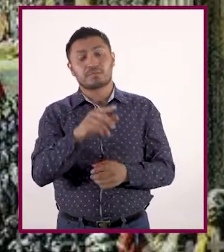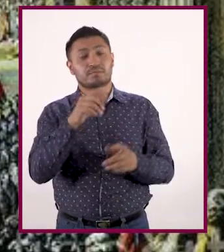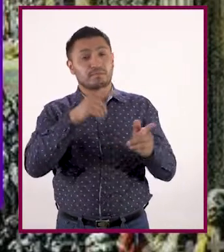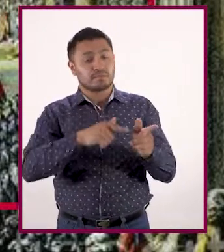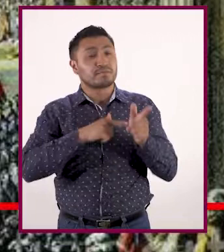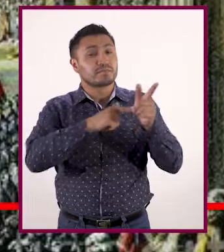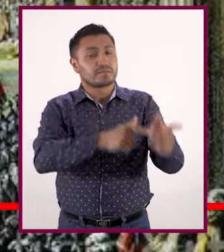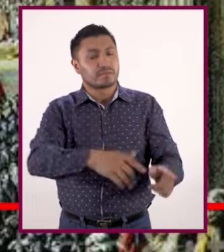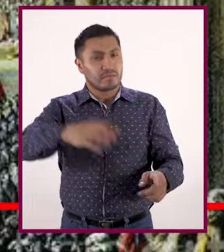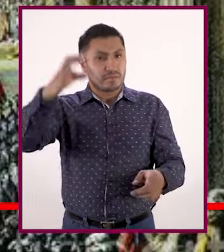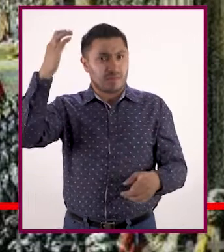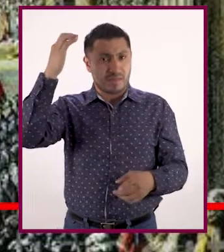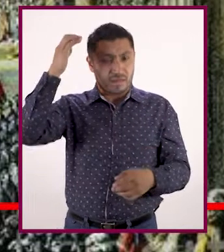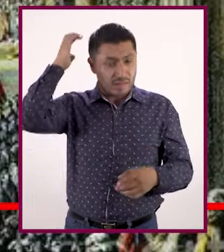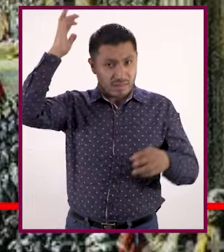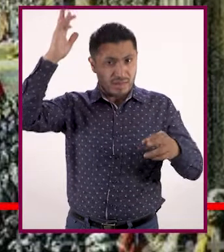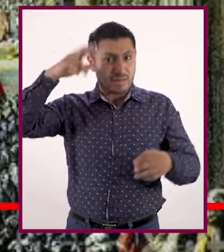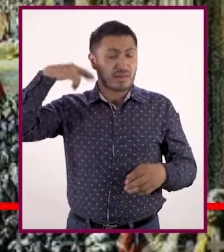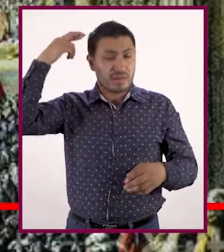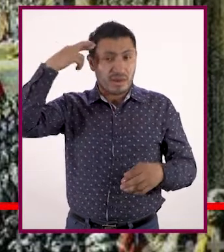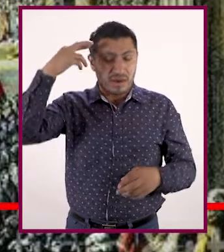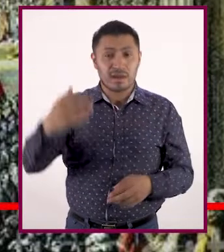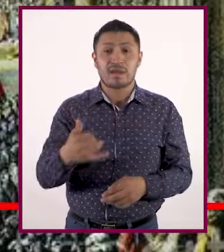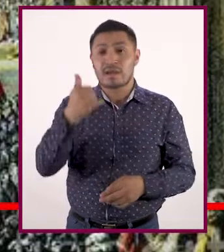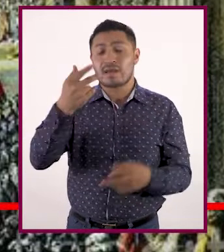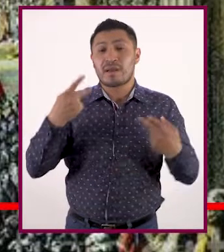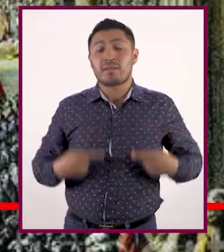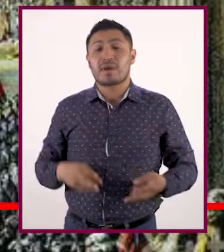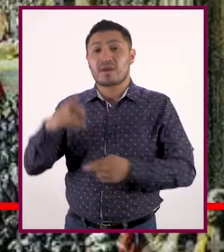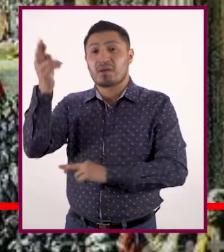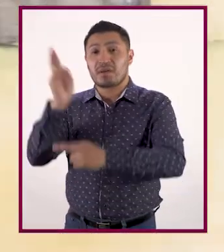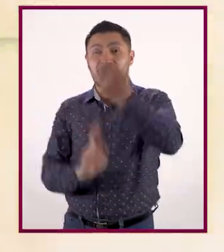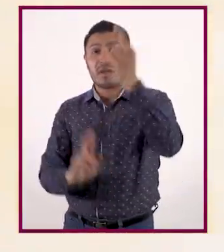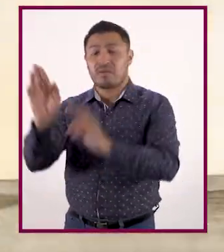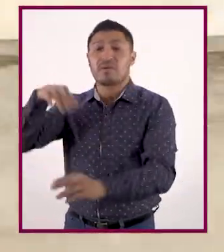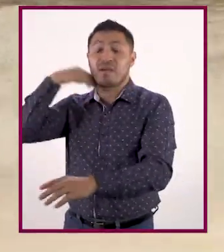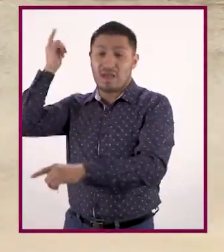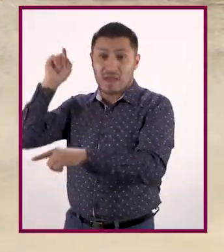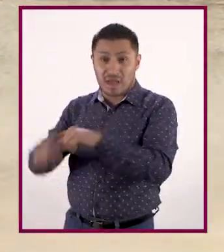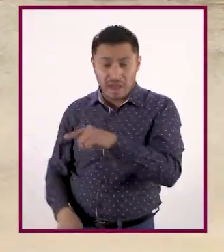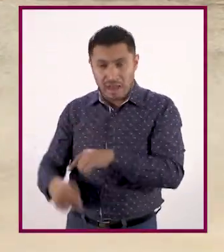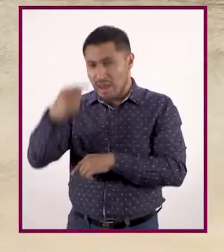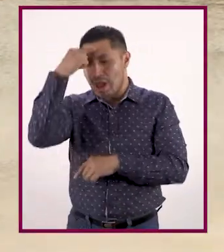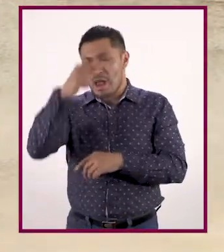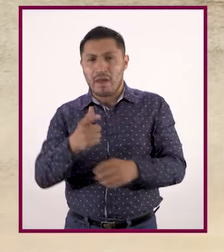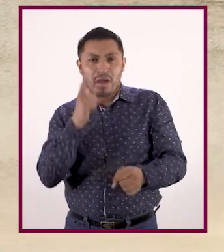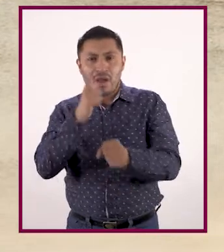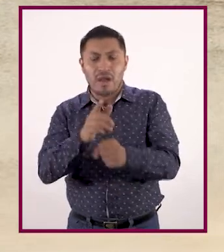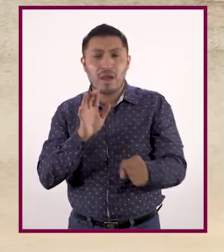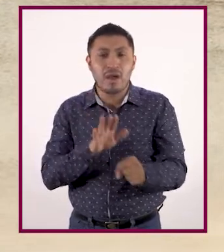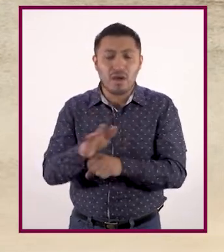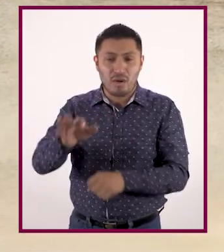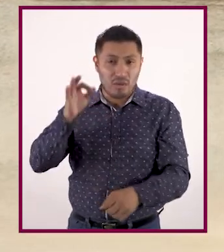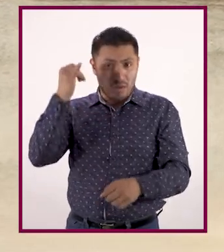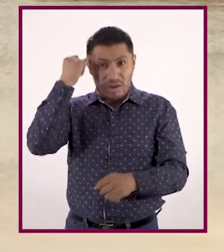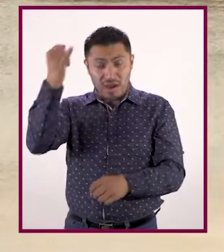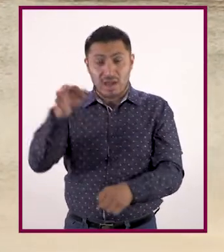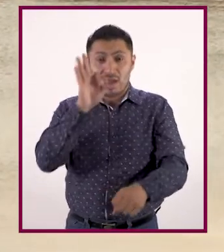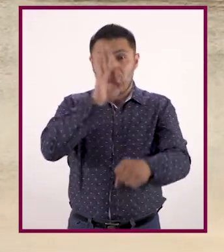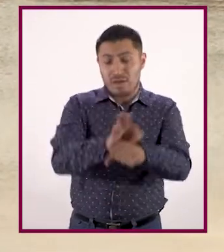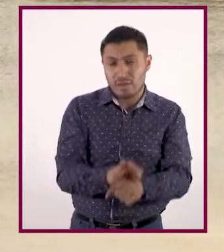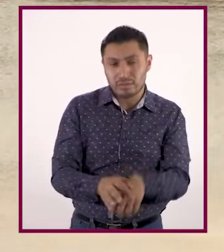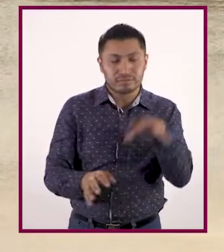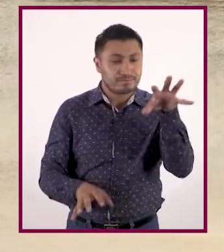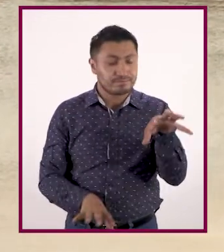corona y los revolucionarios interesados en tumbarla para marcar cuál de las dos posiciones defendían se ubicaron